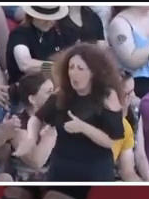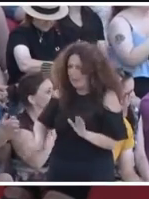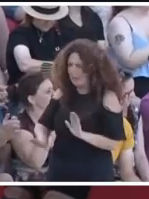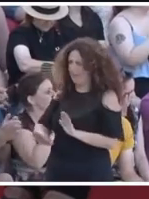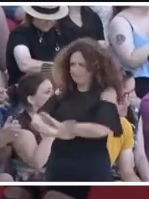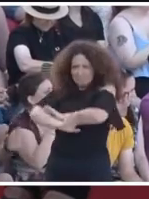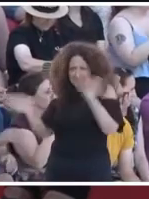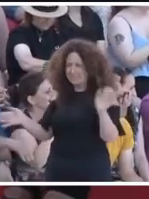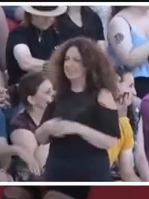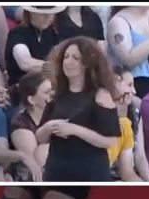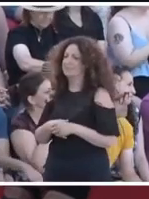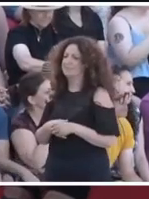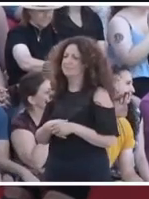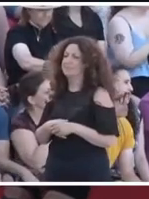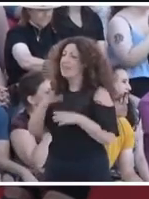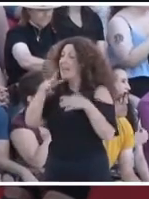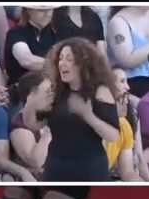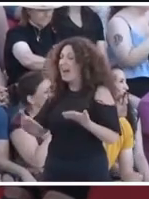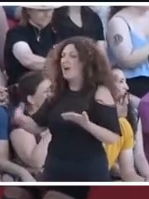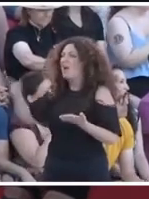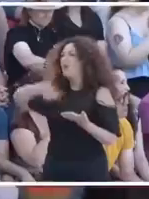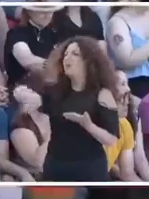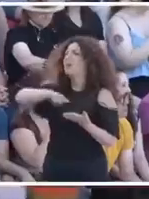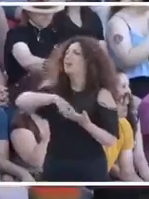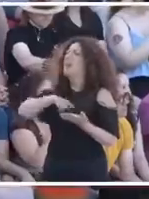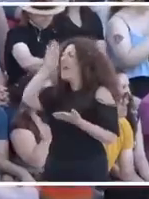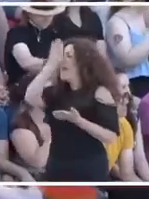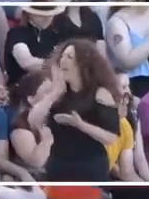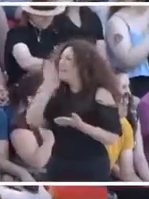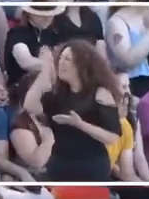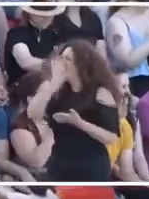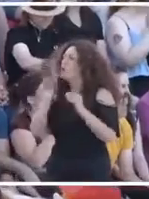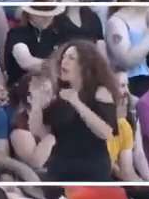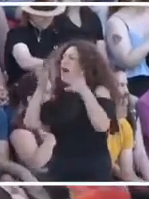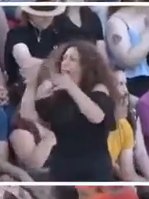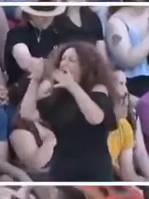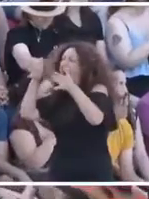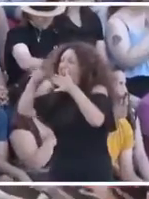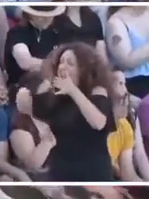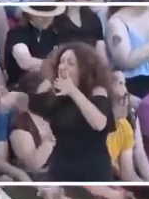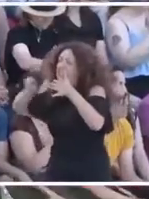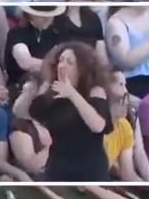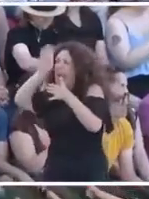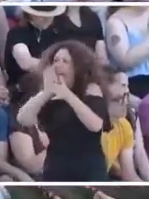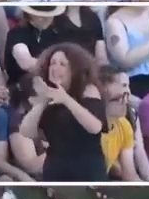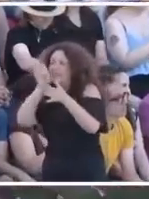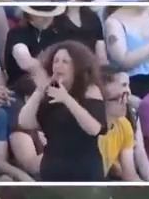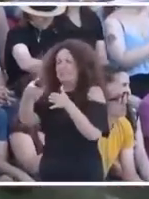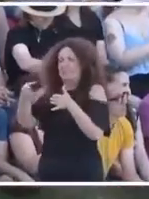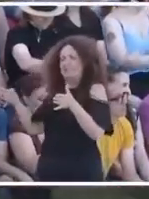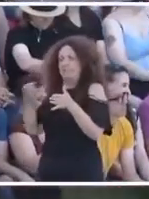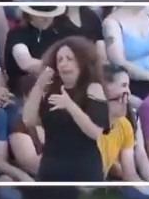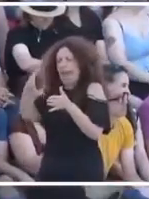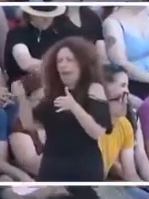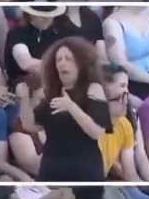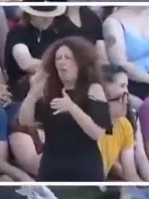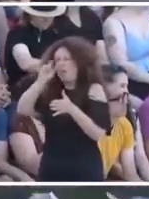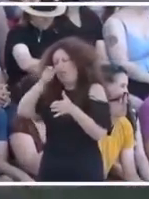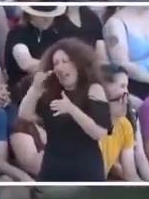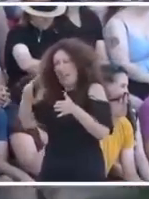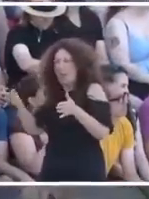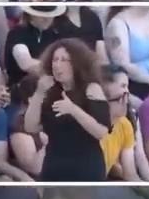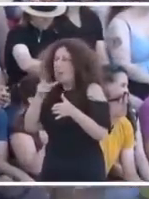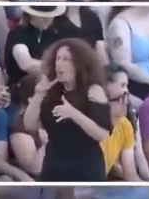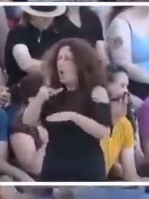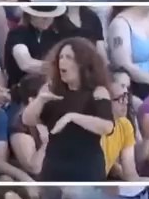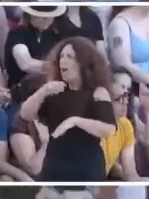compañeros y compañeras. Ahora lo tienen escondido sus asesores porque le están diciendo, señor Feijóo, que a lo mejor España